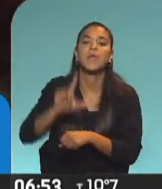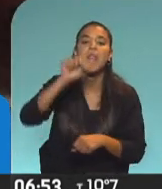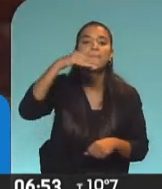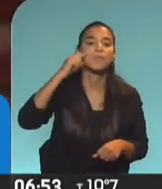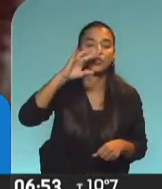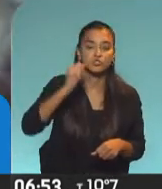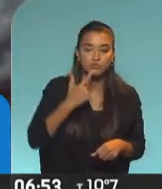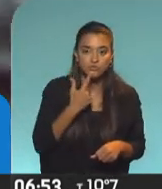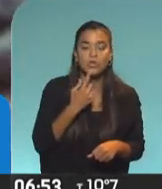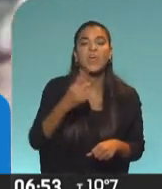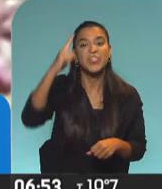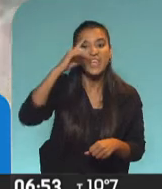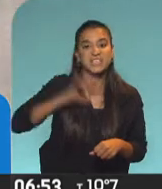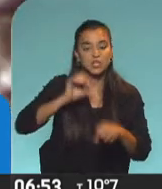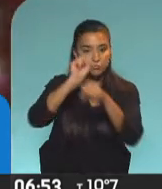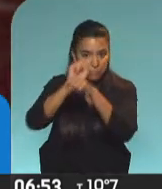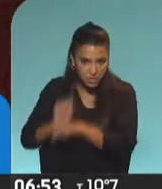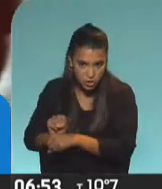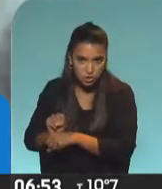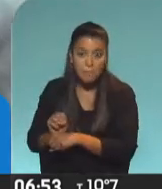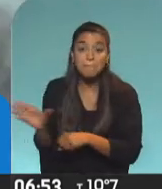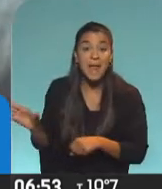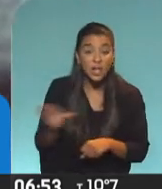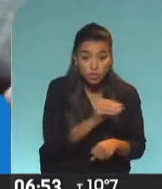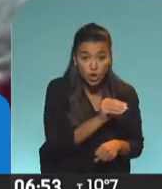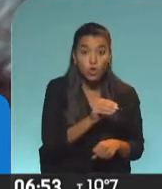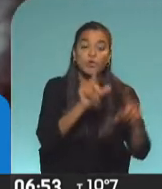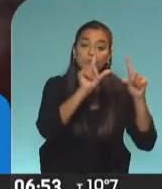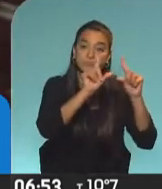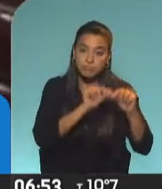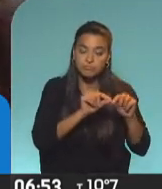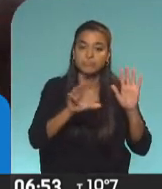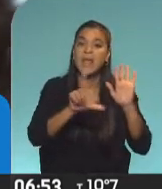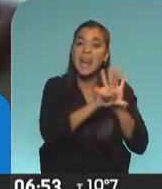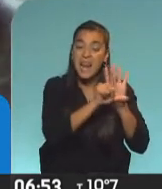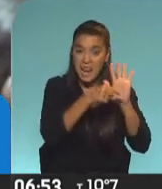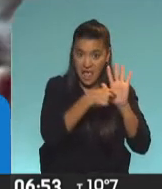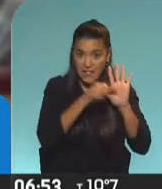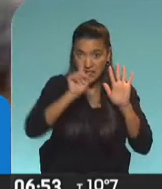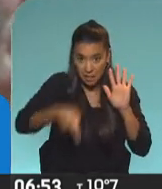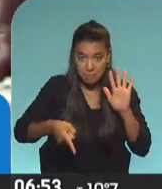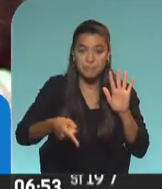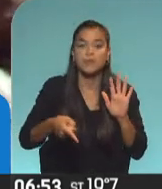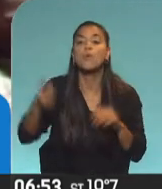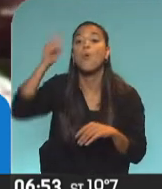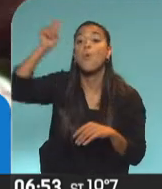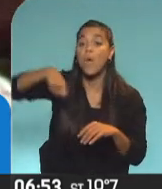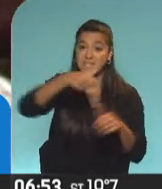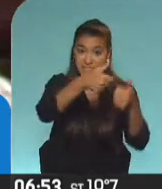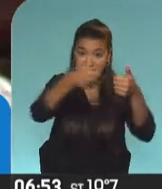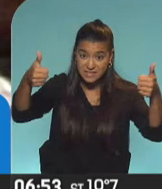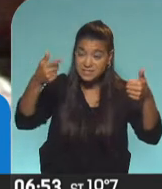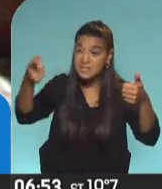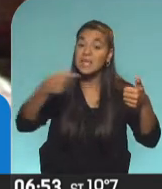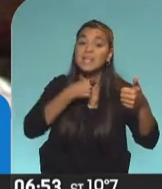Lamidoso, 10 años de prisión. Para todos, con accesorias legales y costas. Señores jueces,